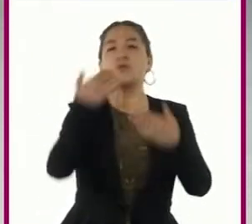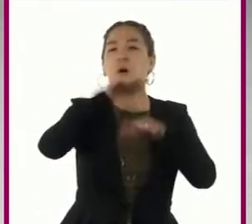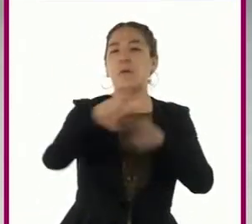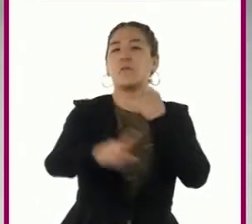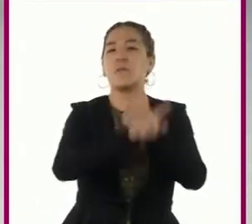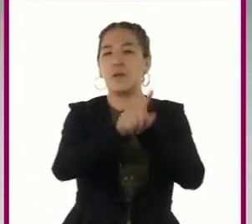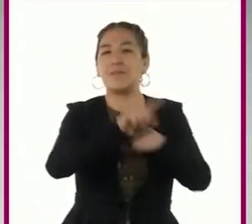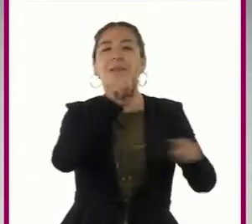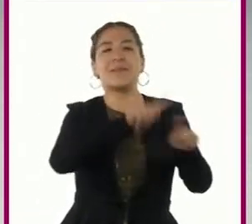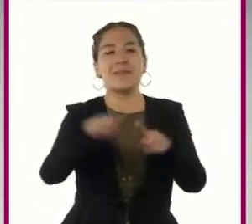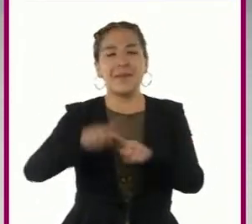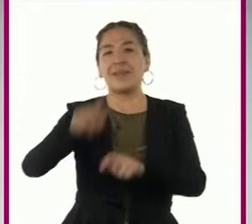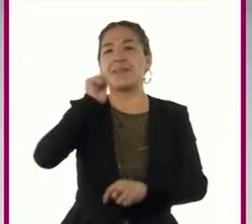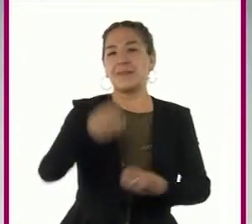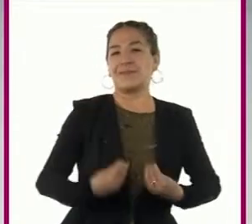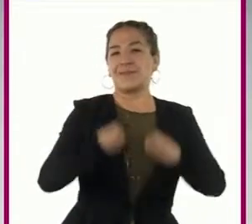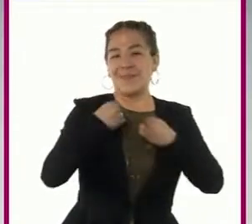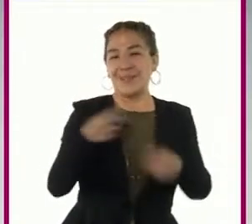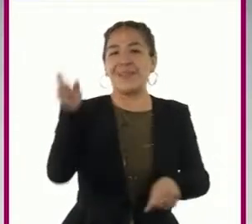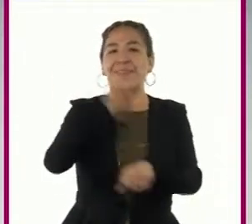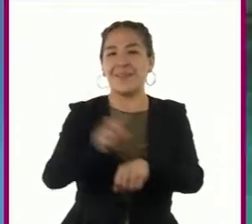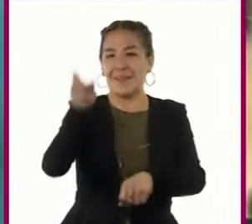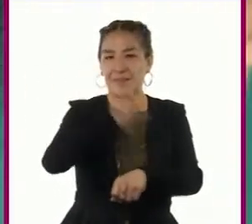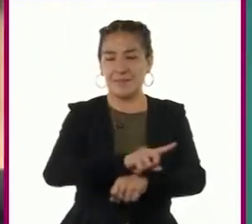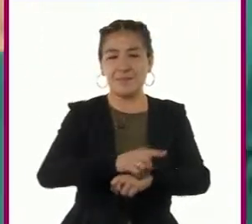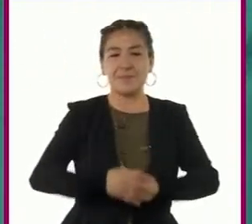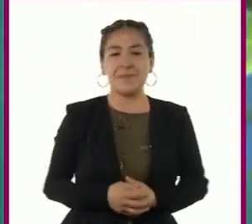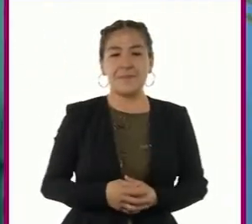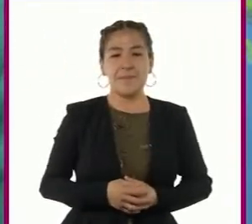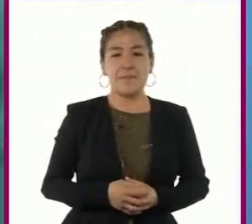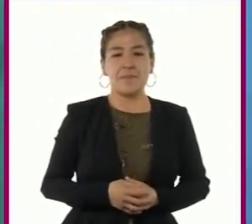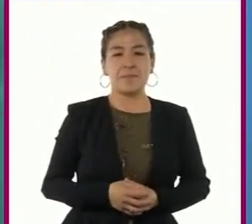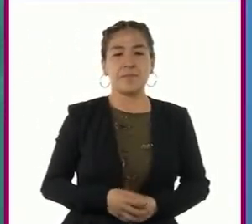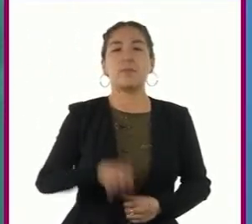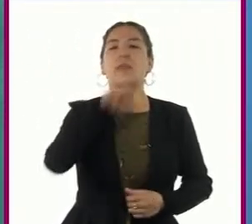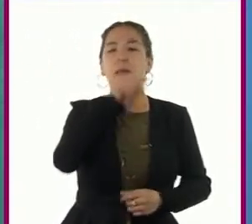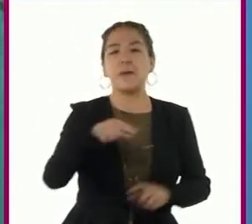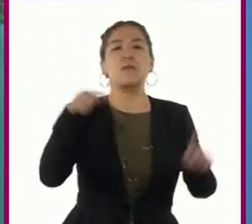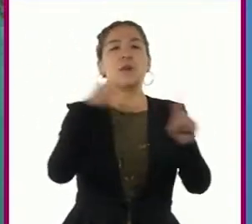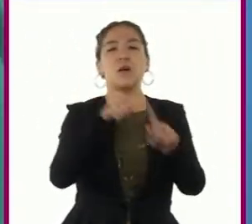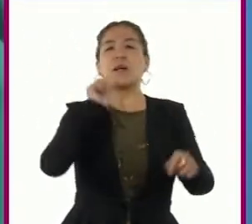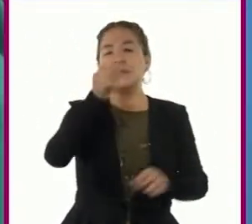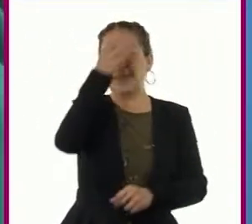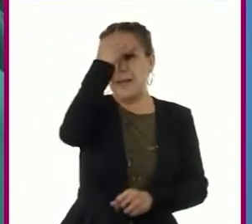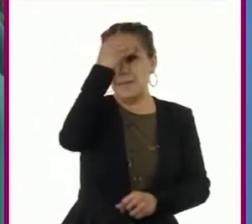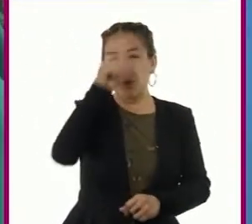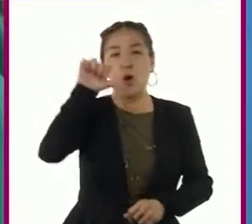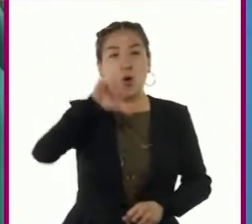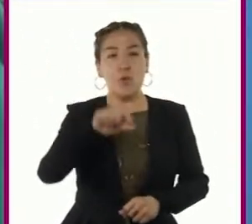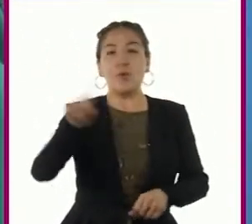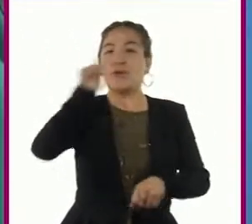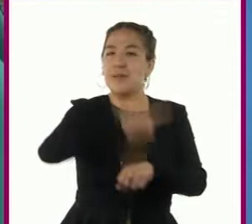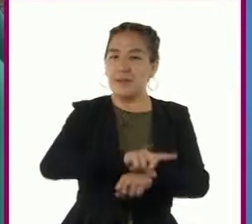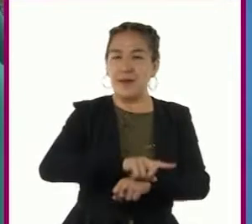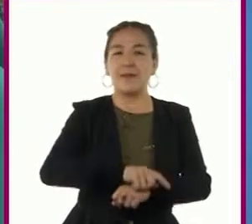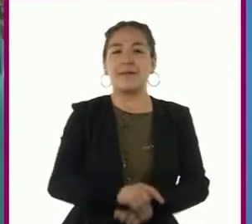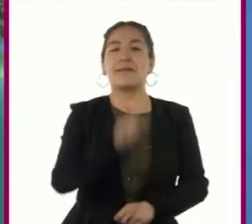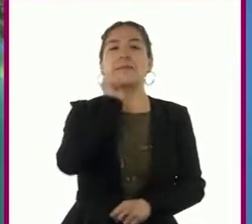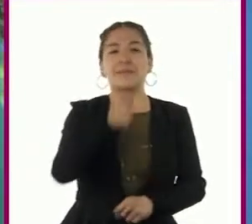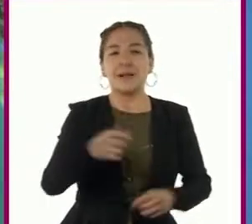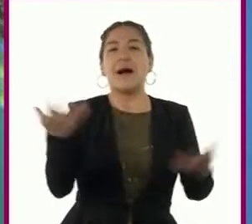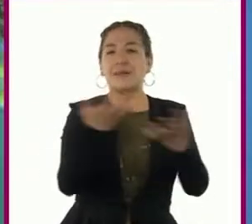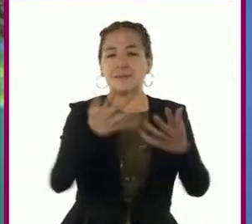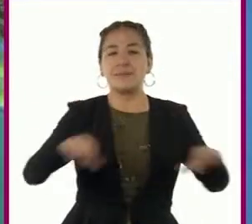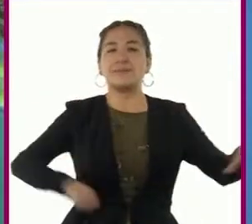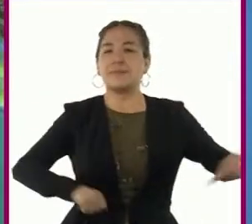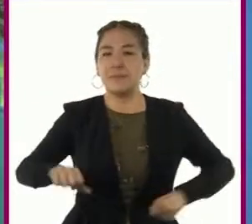situaciones diversas que vivimos de manera cotidiana. Concretaremos el aprendizaje de esta sesión con la elaboración